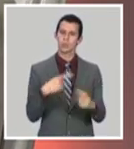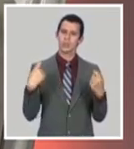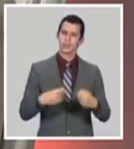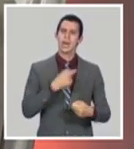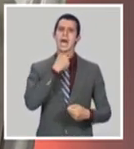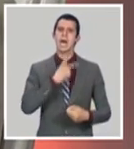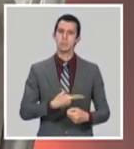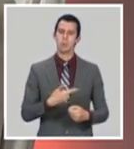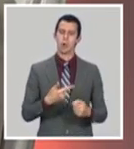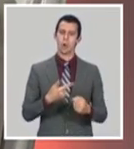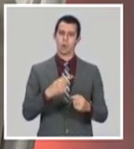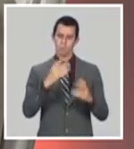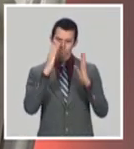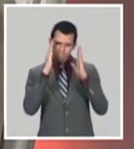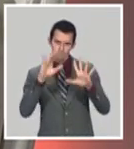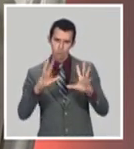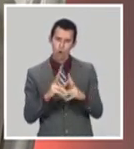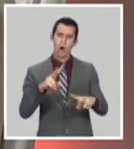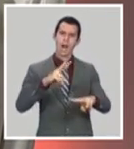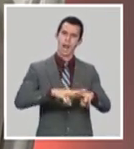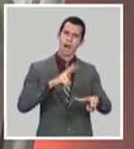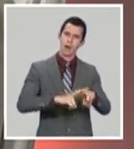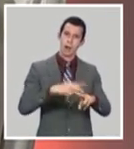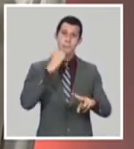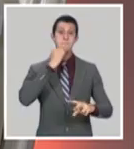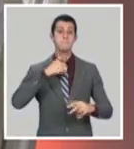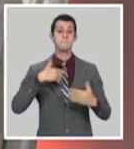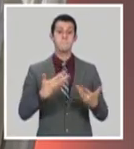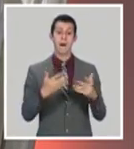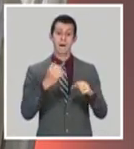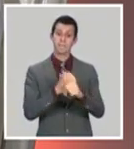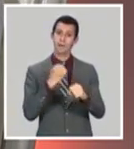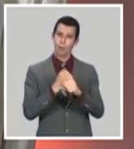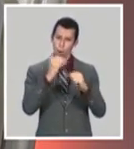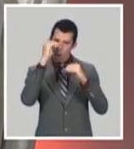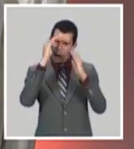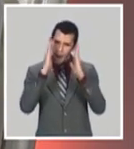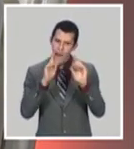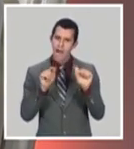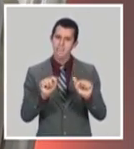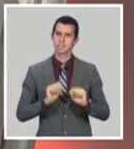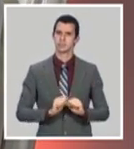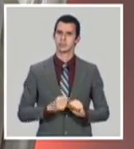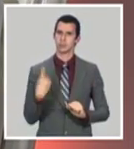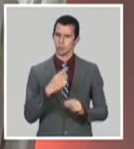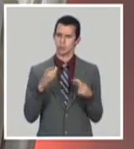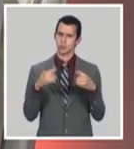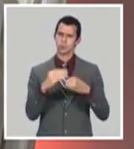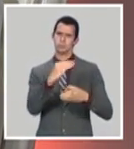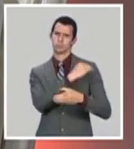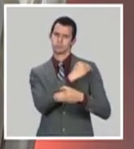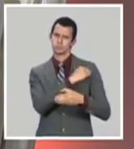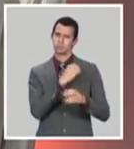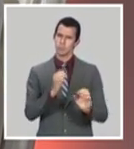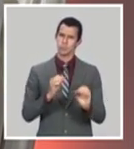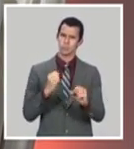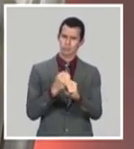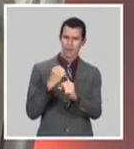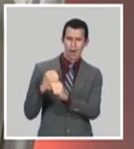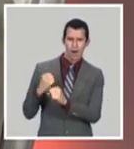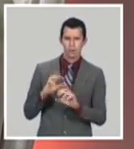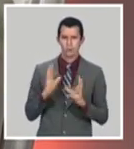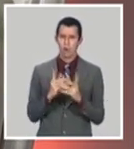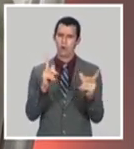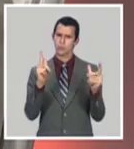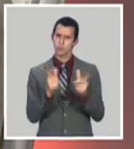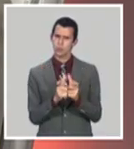la capital. El Consejo de Defensa de La Habana también ha estado haciendo un énfasis, se ha estado viendo en estos días en las reuniones de su grupo, pero todavía tiene